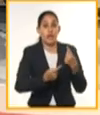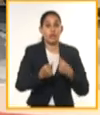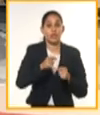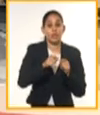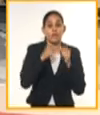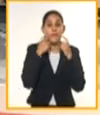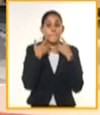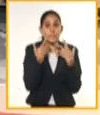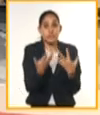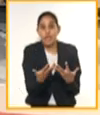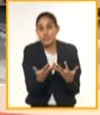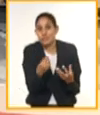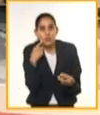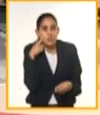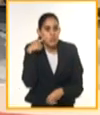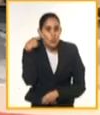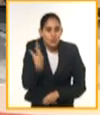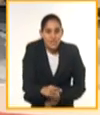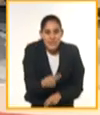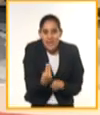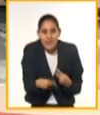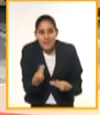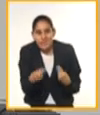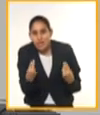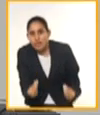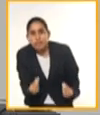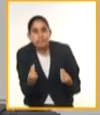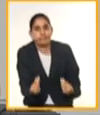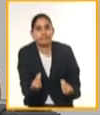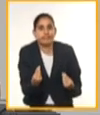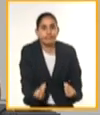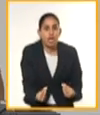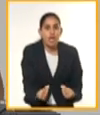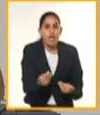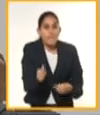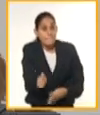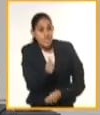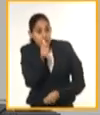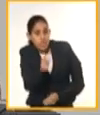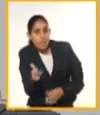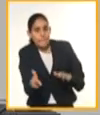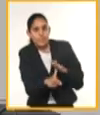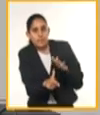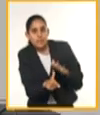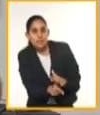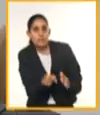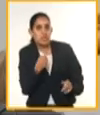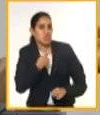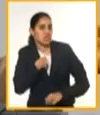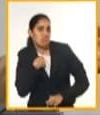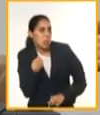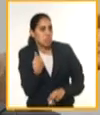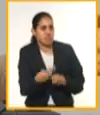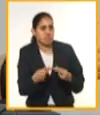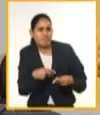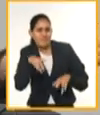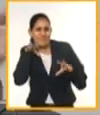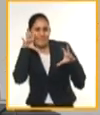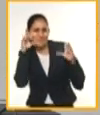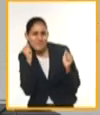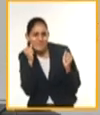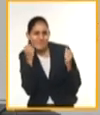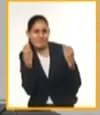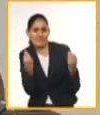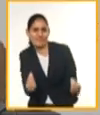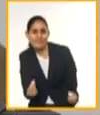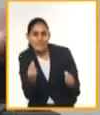quedó así, que él como diciendo, pero bueno, si este es mi presidente y mi vicepresidente y yo no lo estoy entendiendo, ¿qué es lo que está